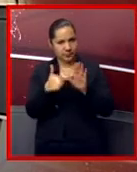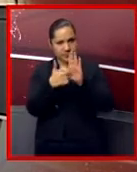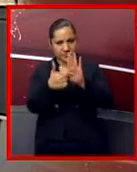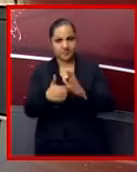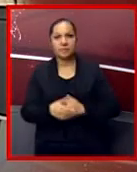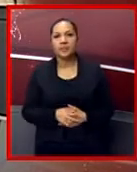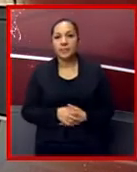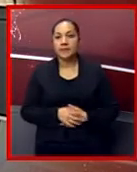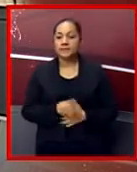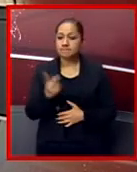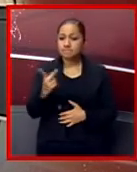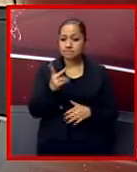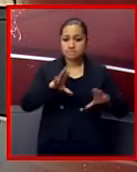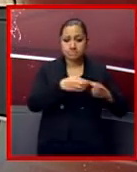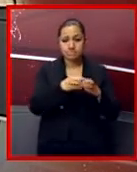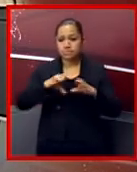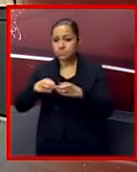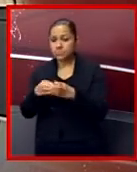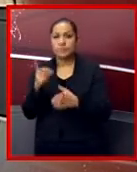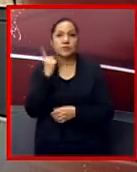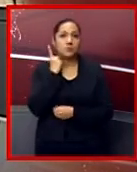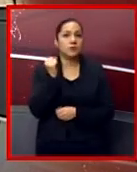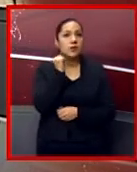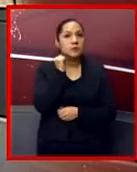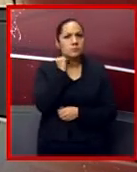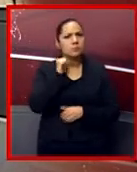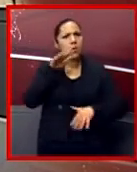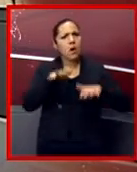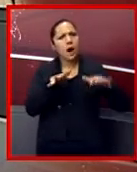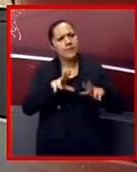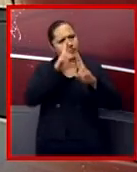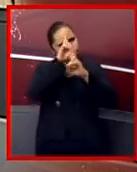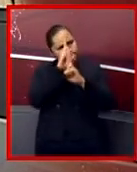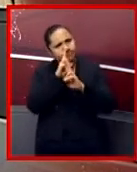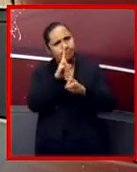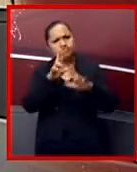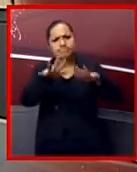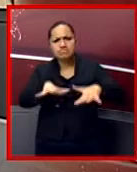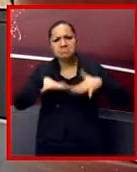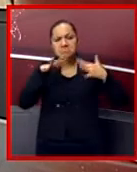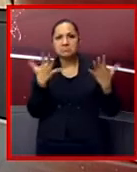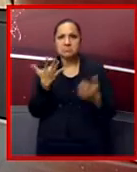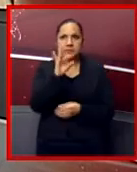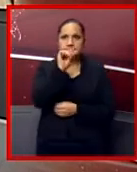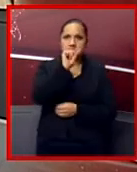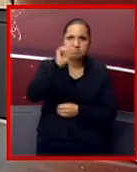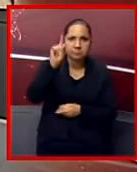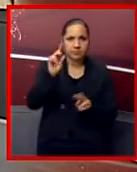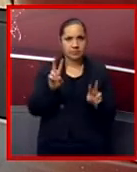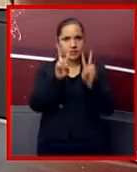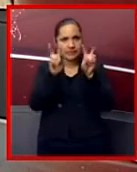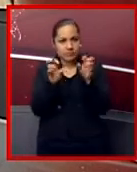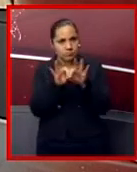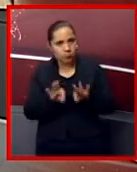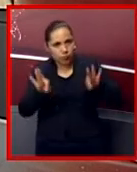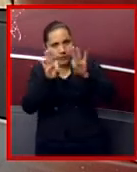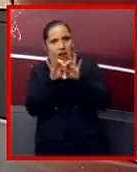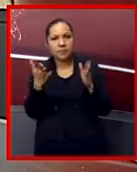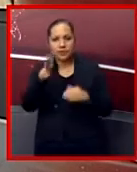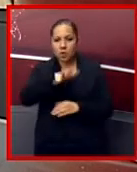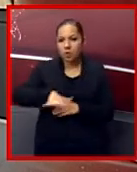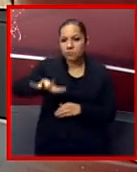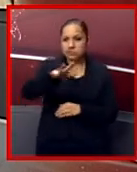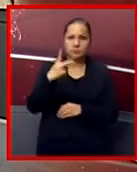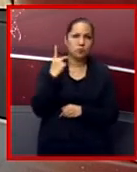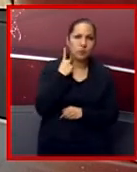Las cámaras del Congreso de la Unión realizan sesiones solemnes en ocasión de algún acto ceremonial, protocolario o diplomático. Las sesiones